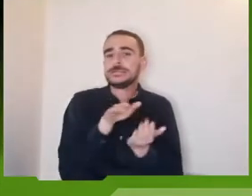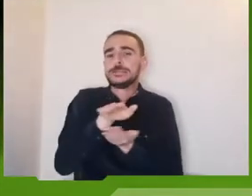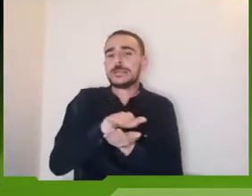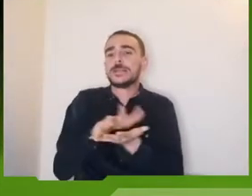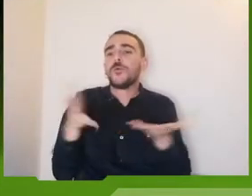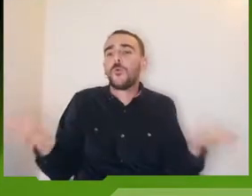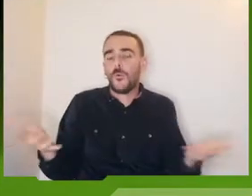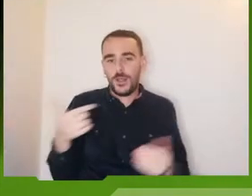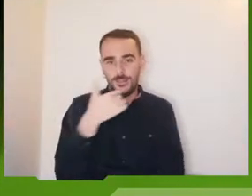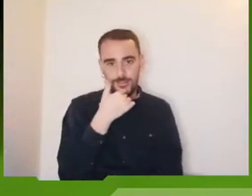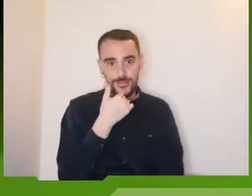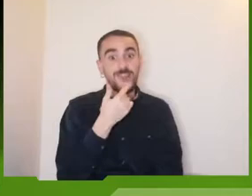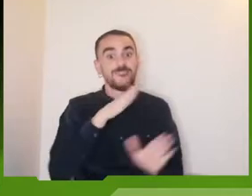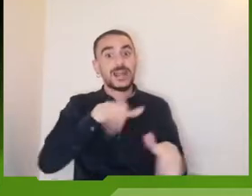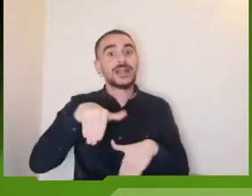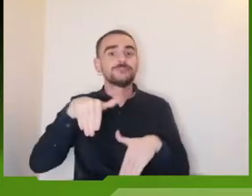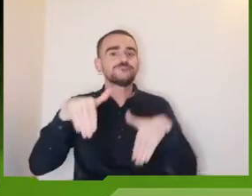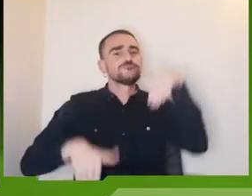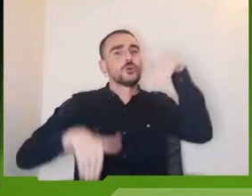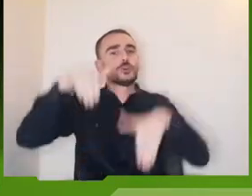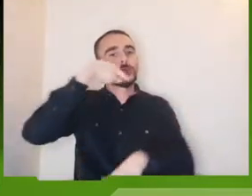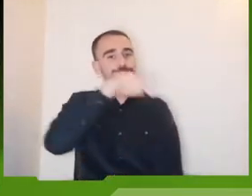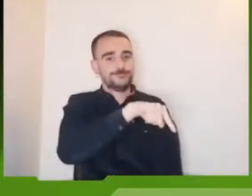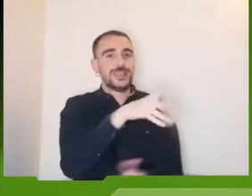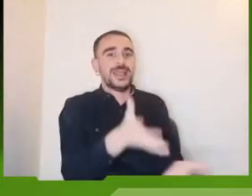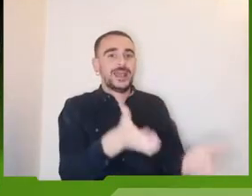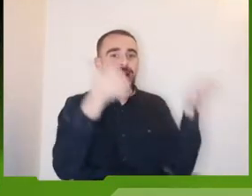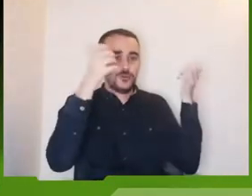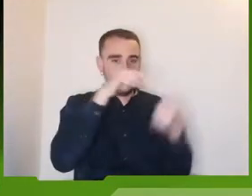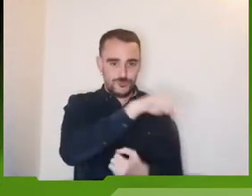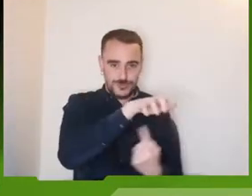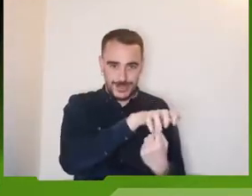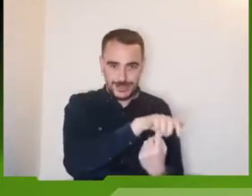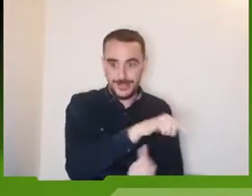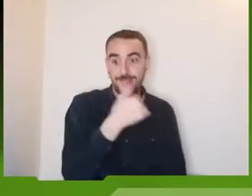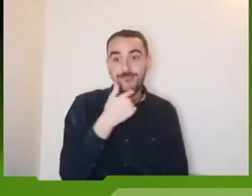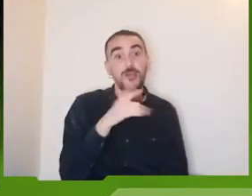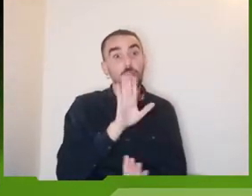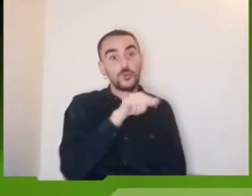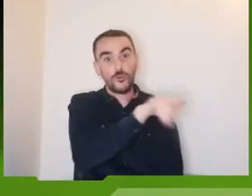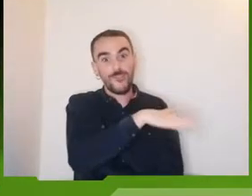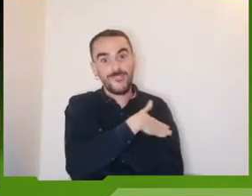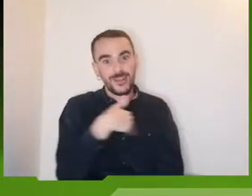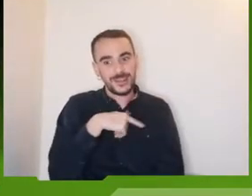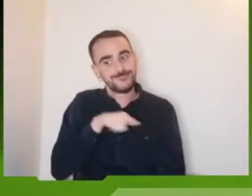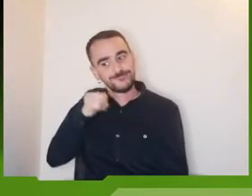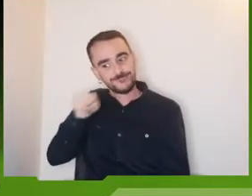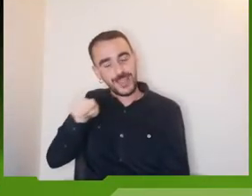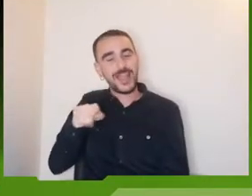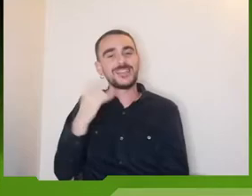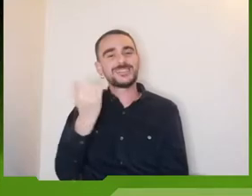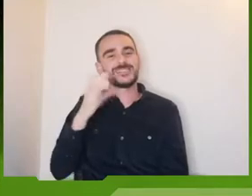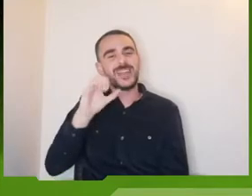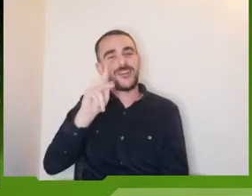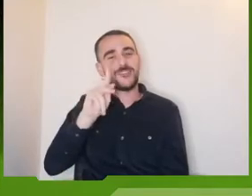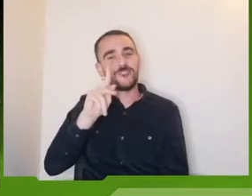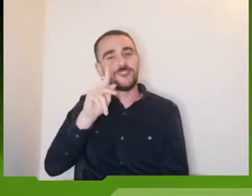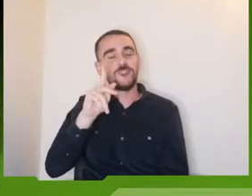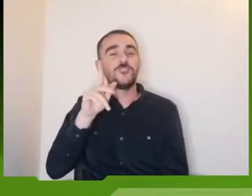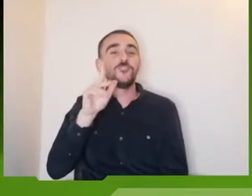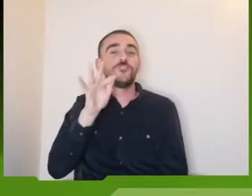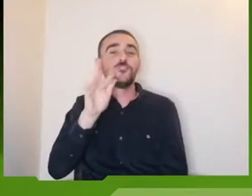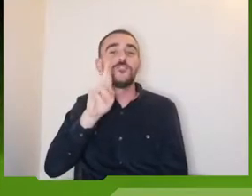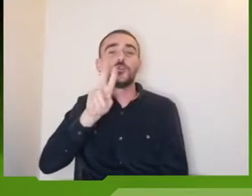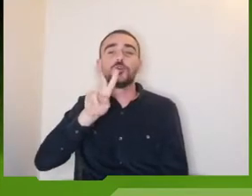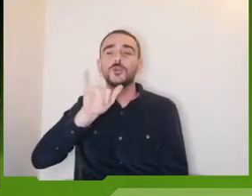pronóstico, porque tú querías hacer jackfruit. Sí, de hecho, contra todo pronóstico no,